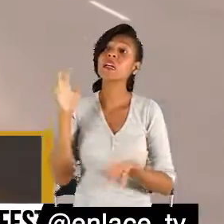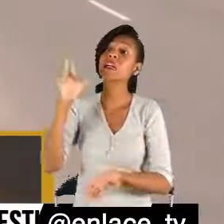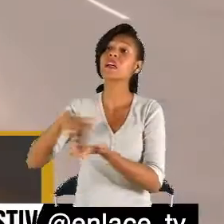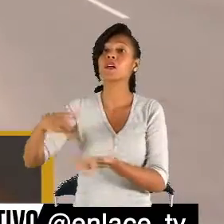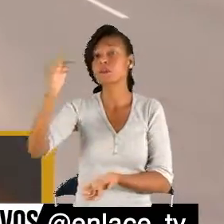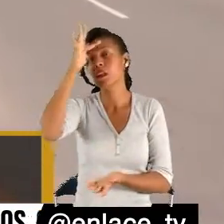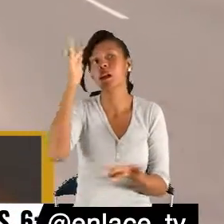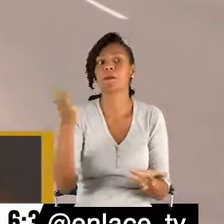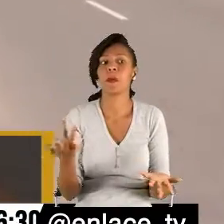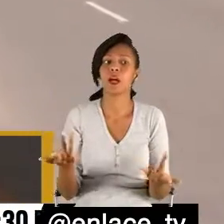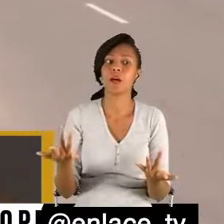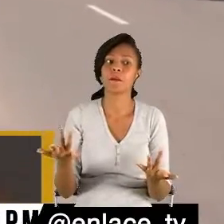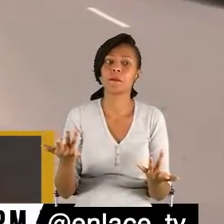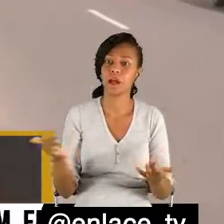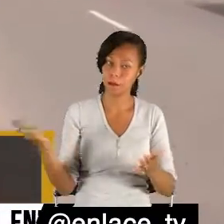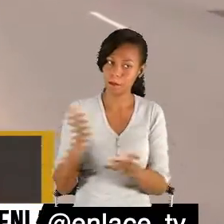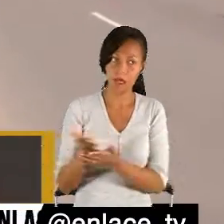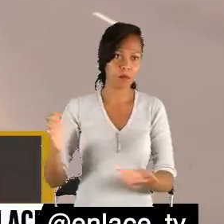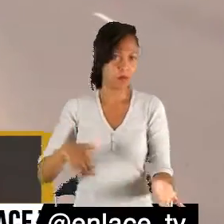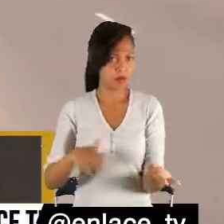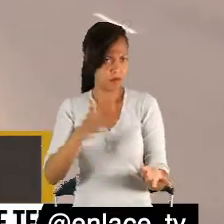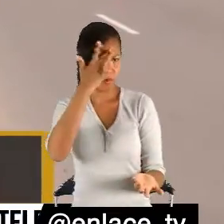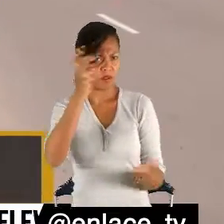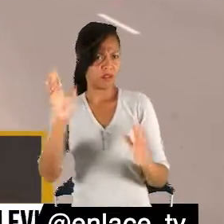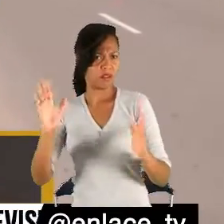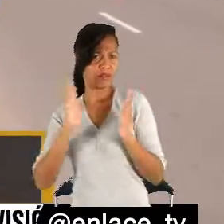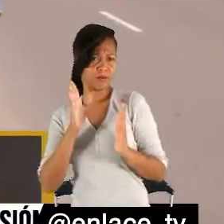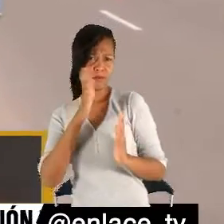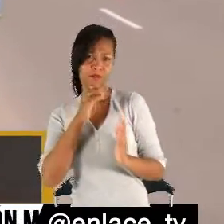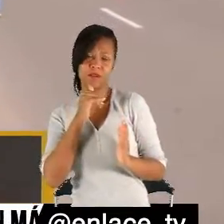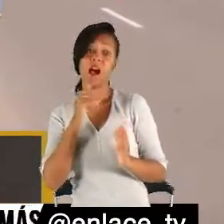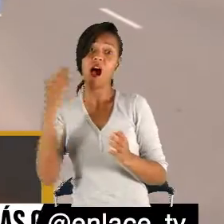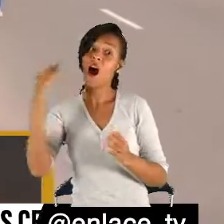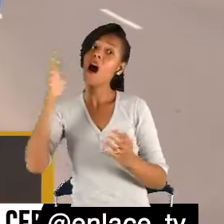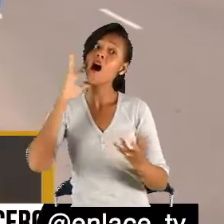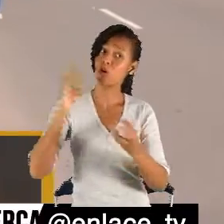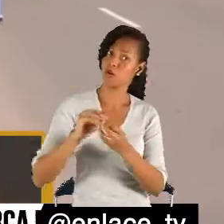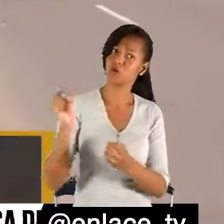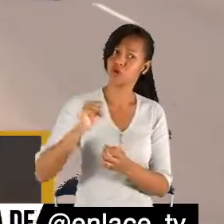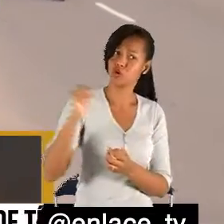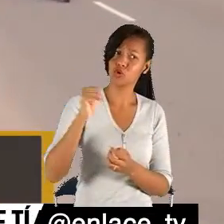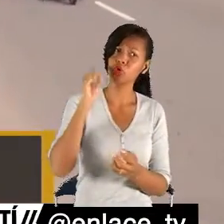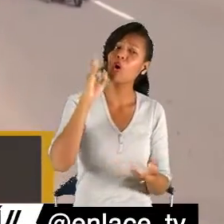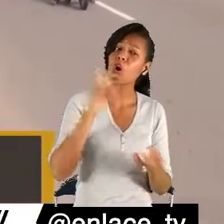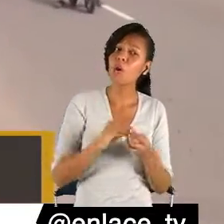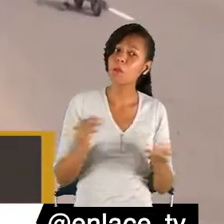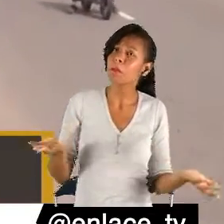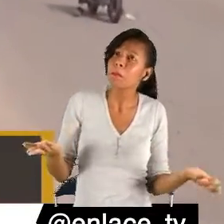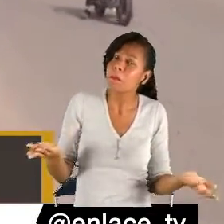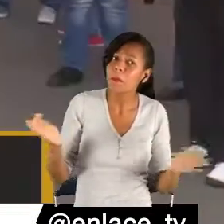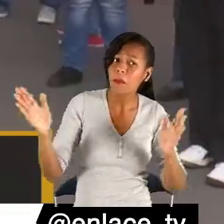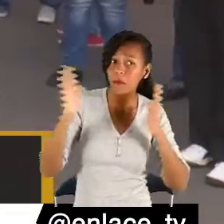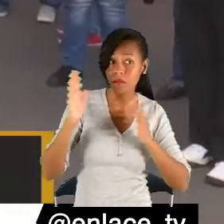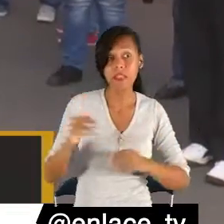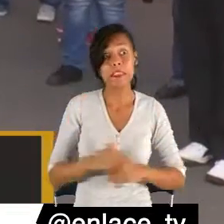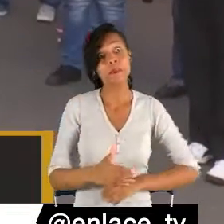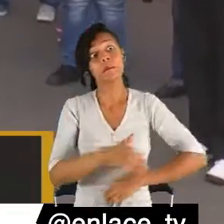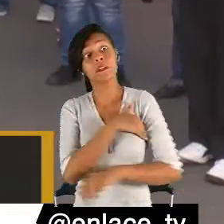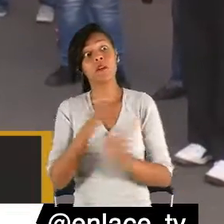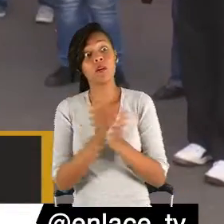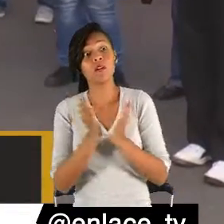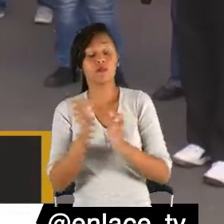porque no hay la atención adecuada aún cuando hay uno de acuerdo con la vida previsora y con el ministerio educación para un